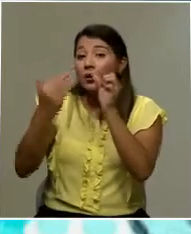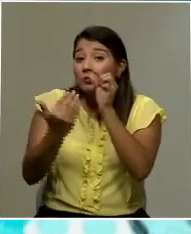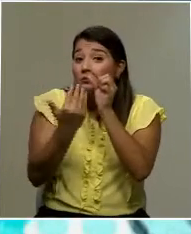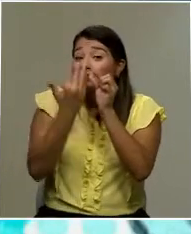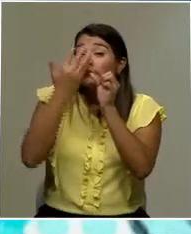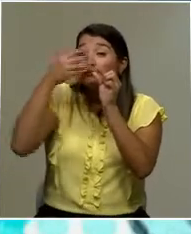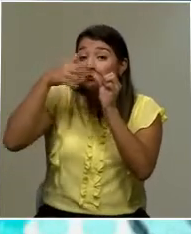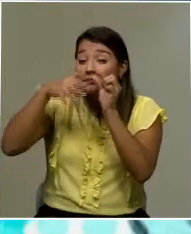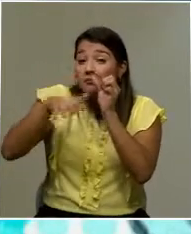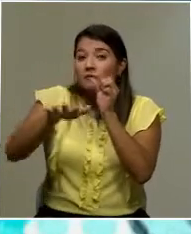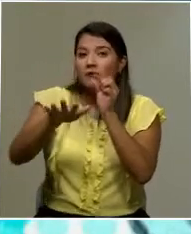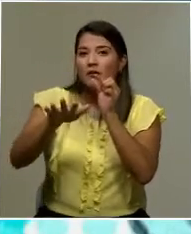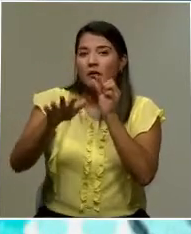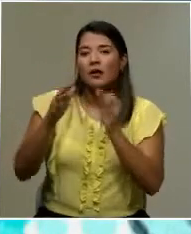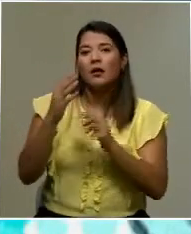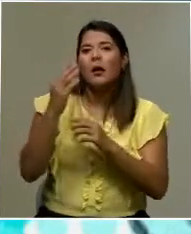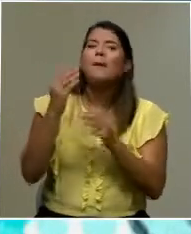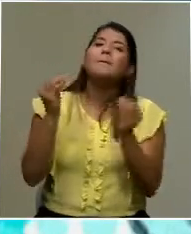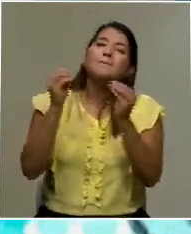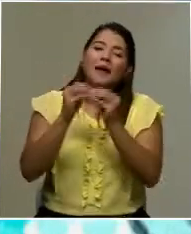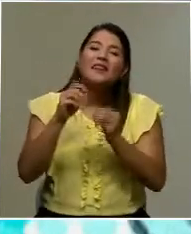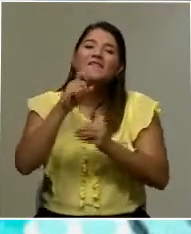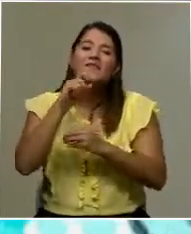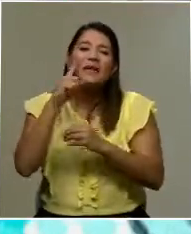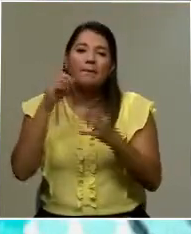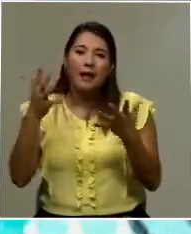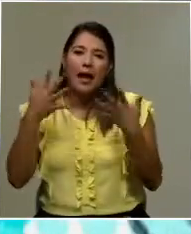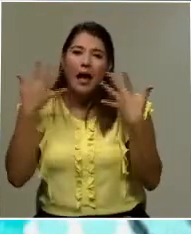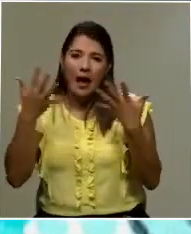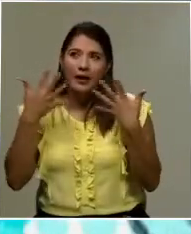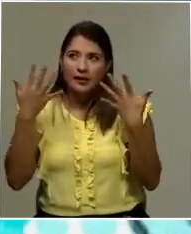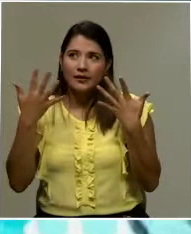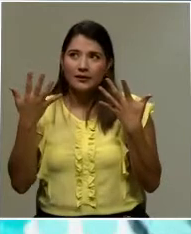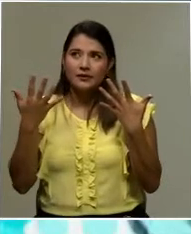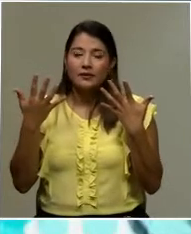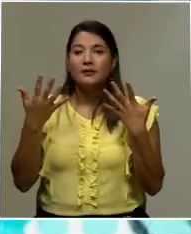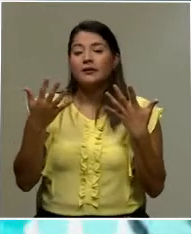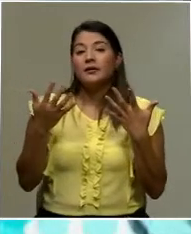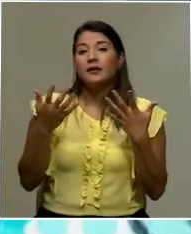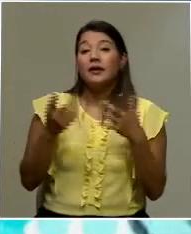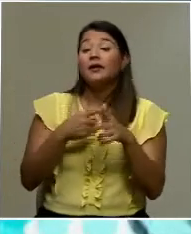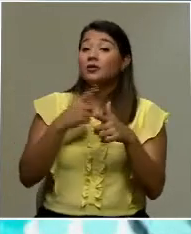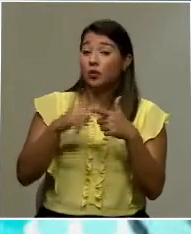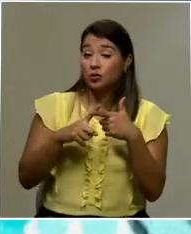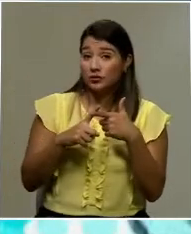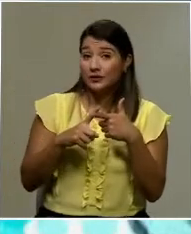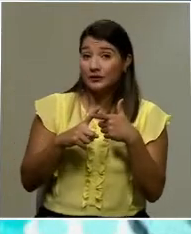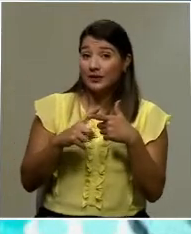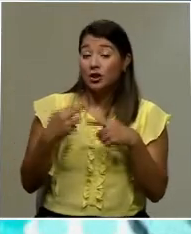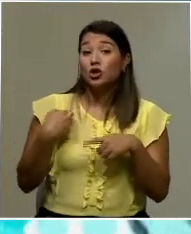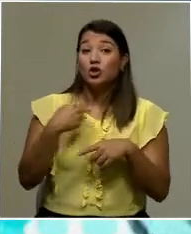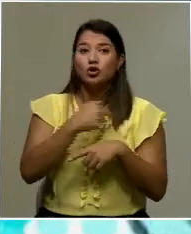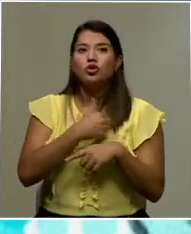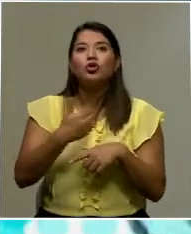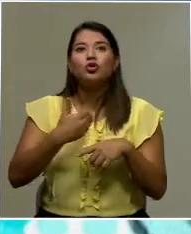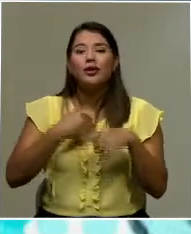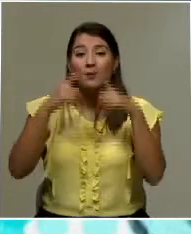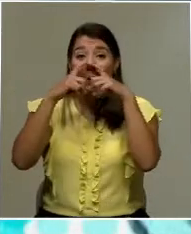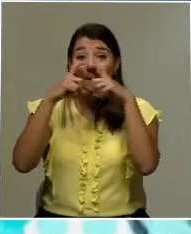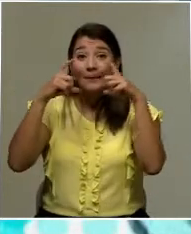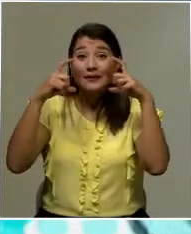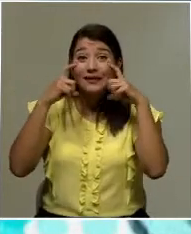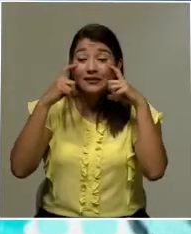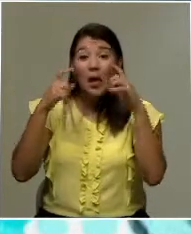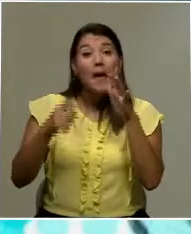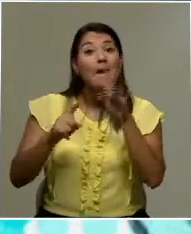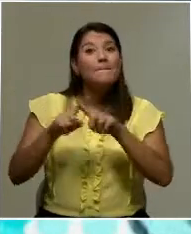porque le cuesta al aire mucho menos trabajo pasar por ahí que pasar por esta tela. Entonces, llevamos mascarillas, pero muchas veces las llevamos